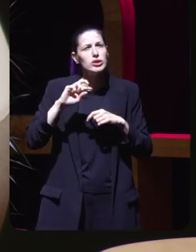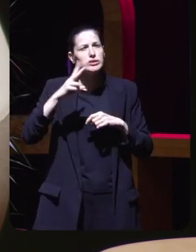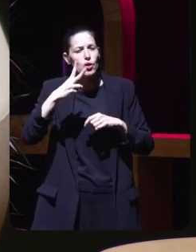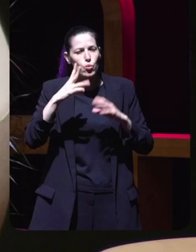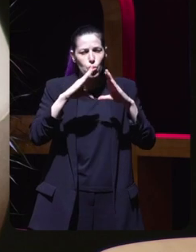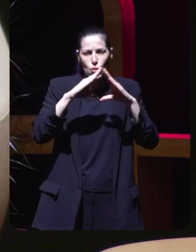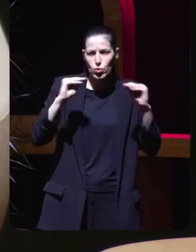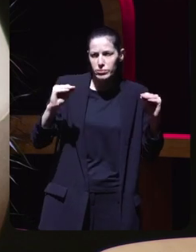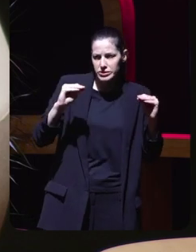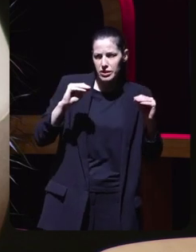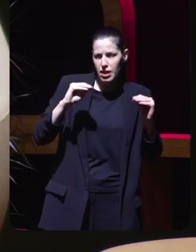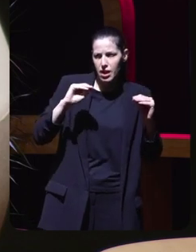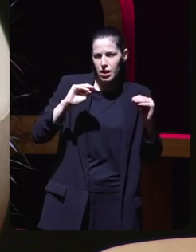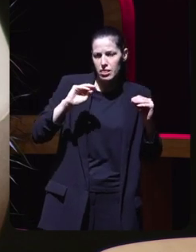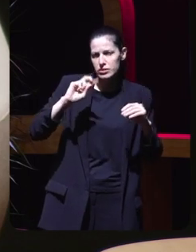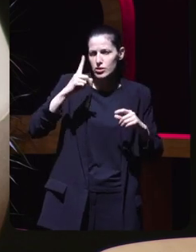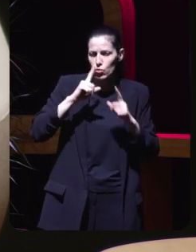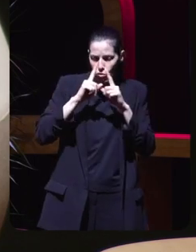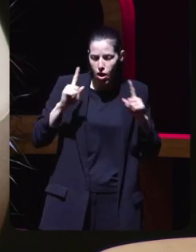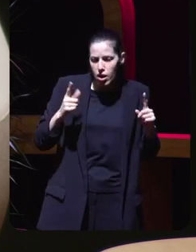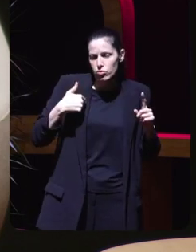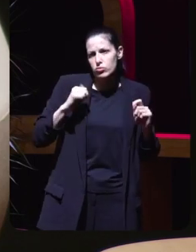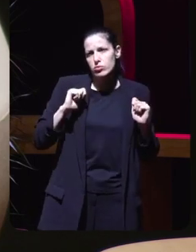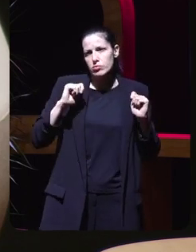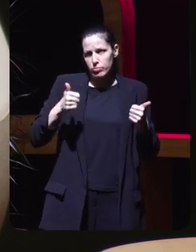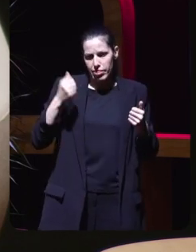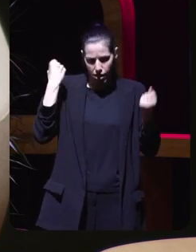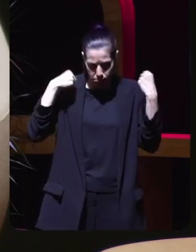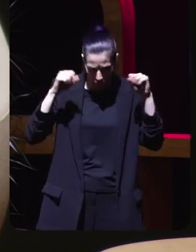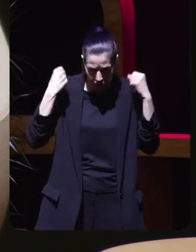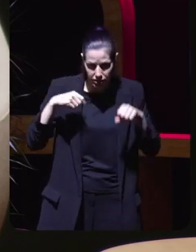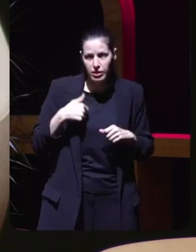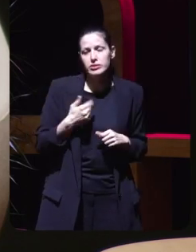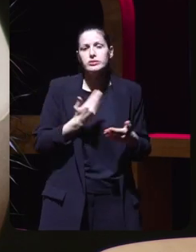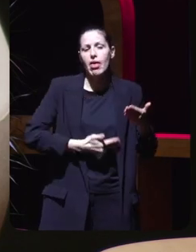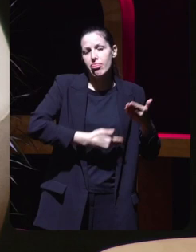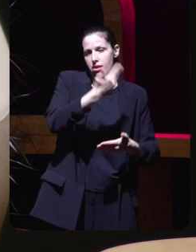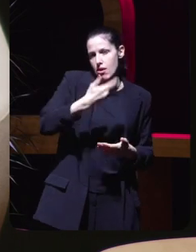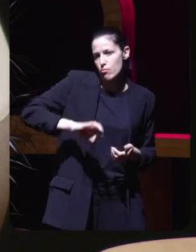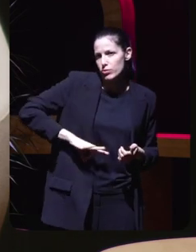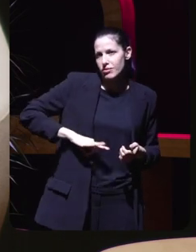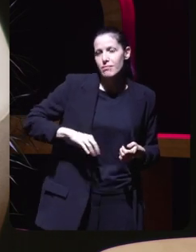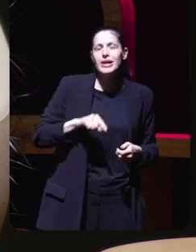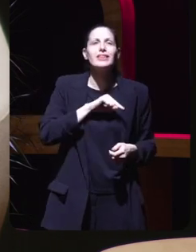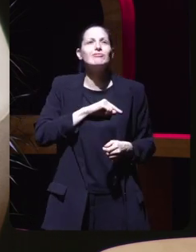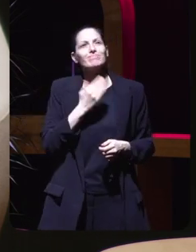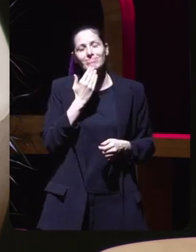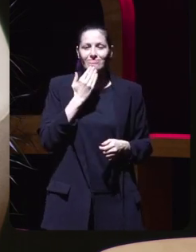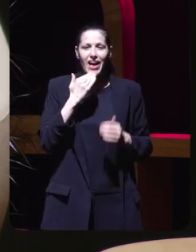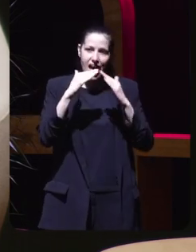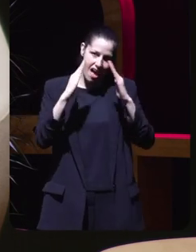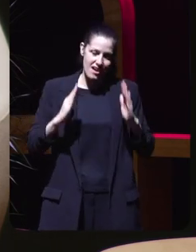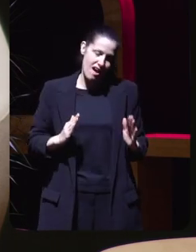tercero a diario pontevedrau siempre volví diario de pontevedra para mí la verdad de que un puquiño casa no como ese sitio que siempre